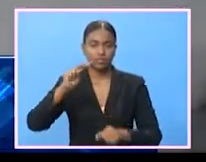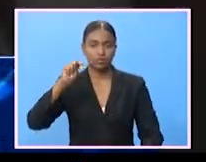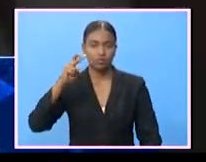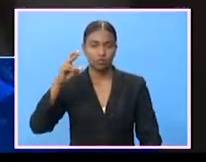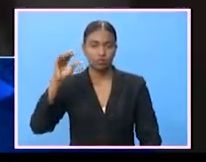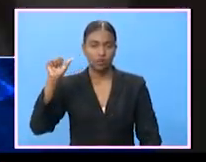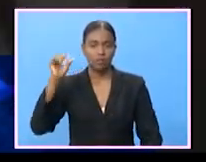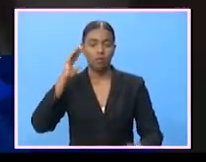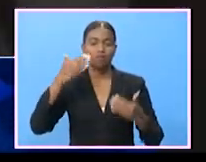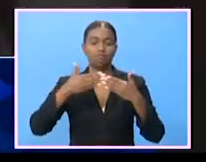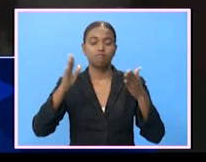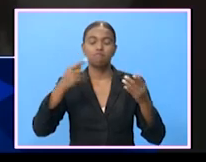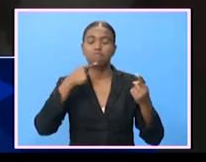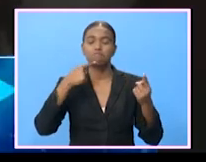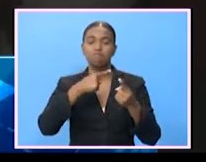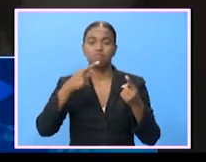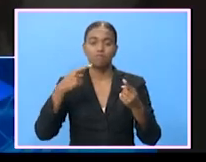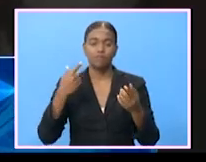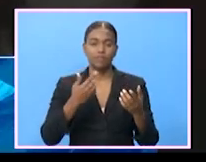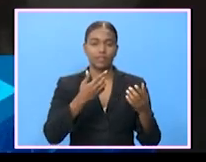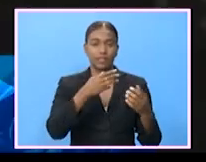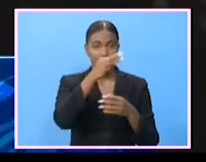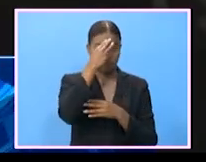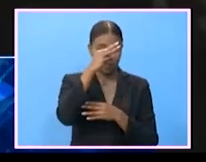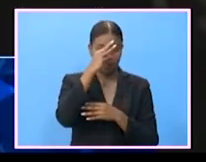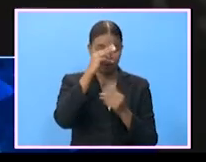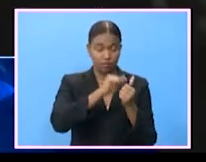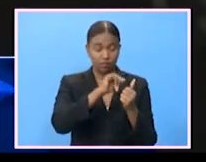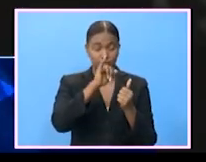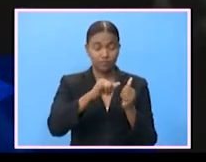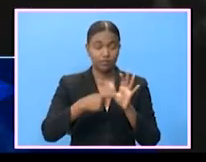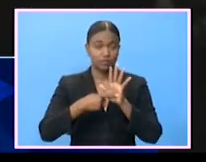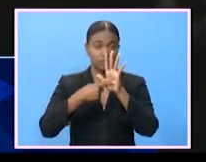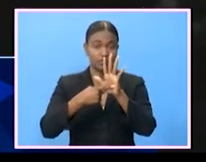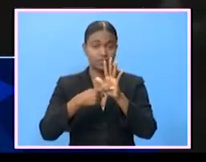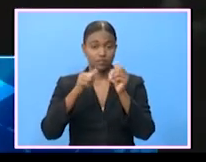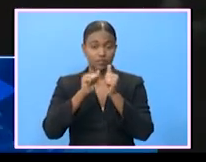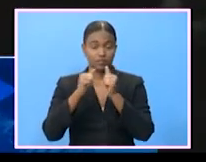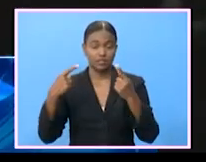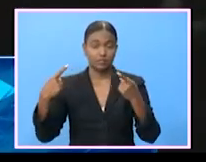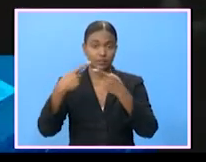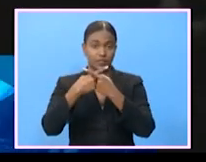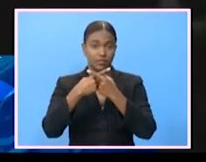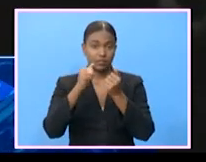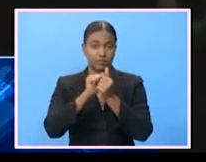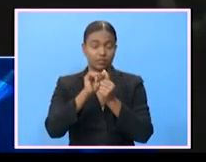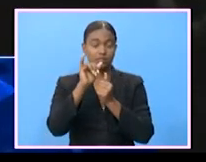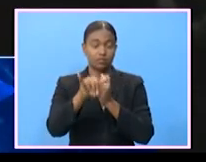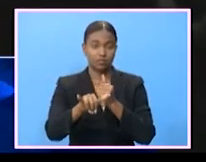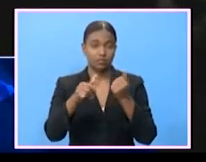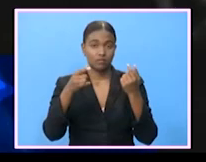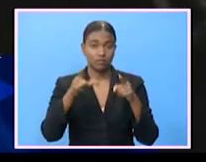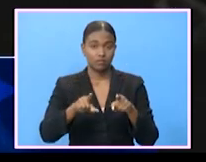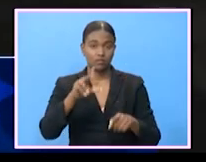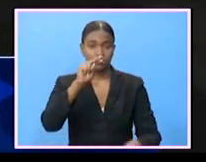anuncie formalmente el regreso a México del diálogo entre la oposición venezolana y el gobierno de Nicolás Maduro.